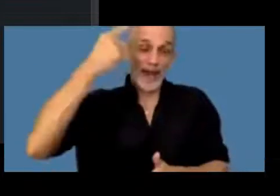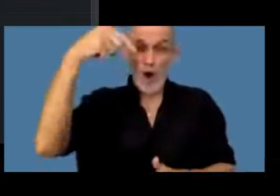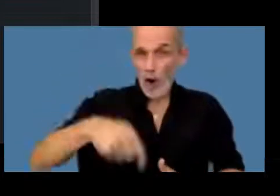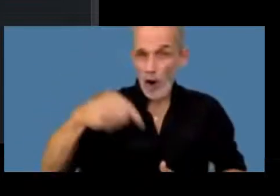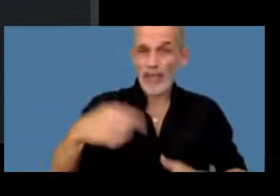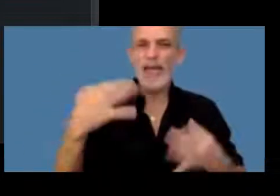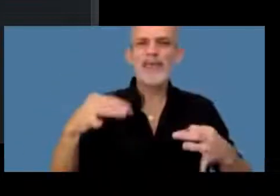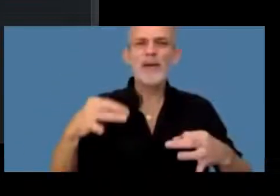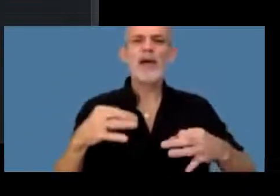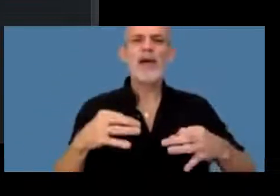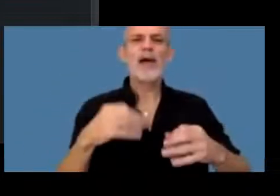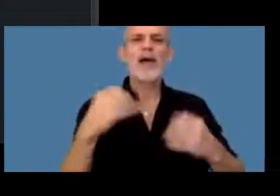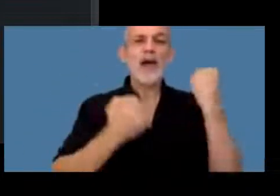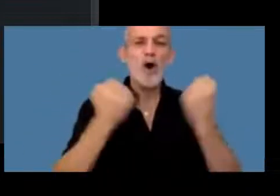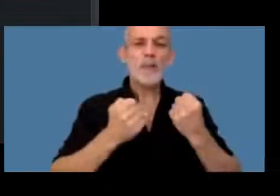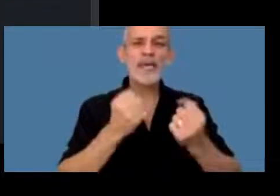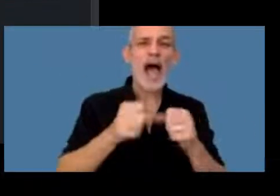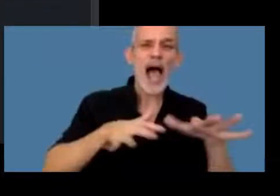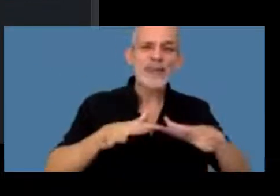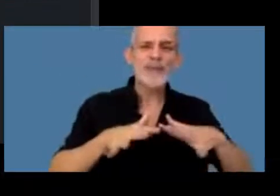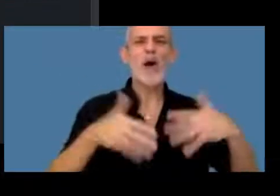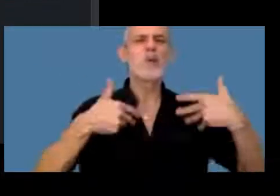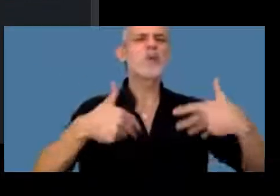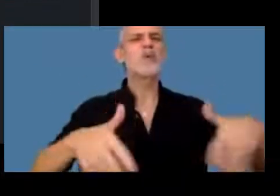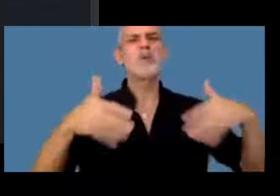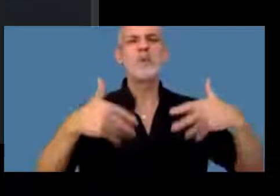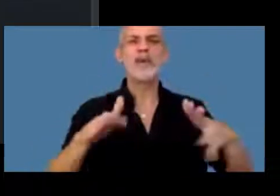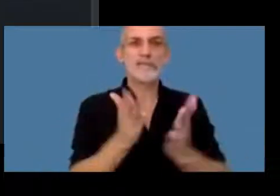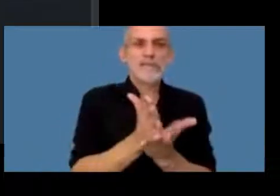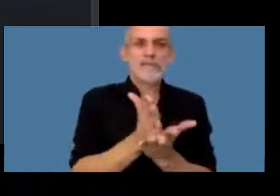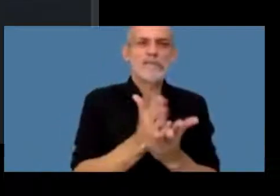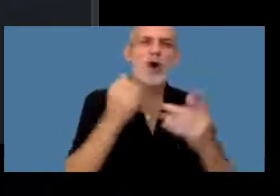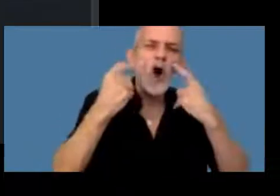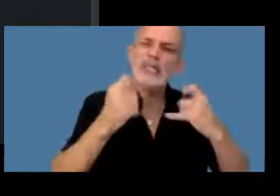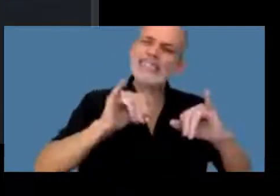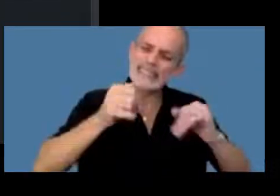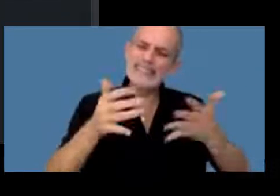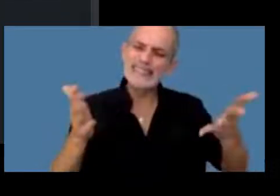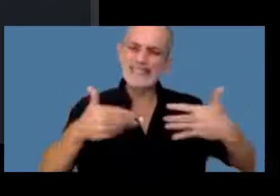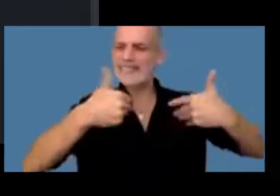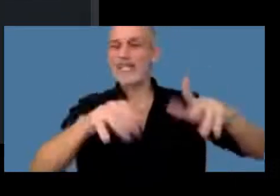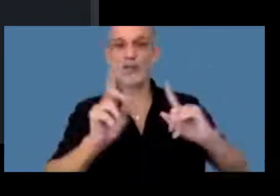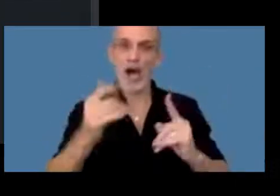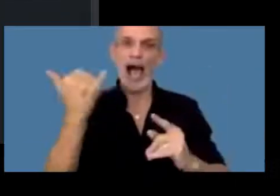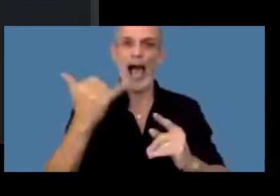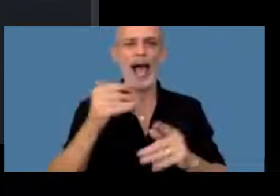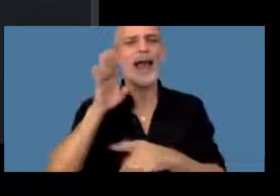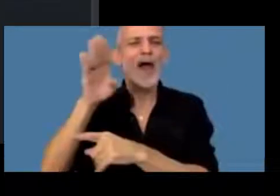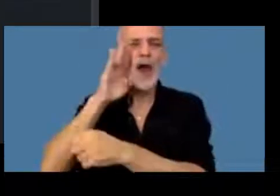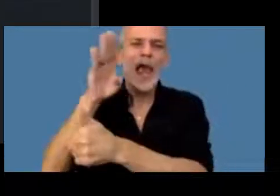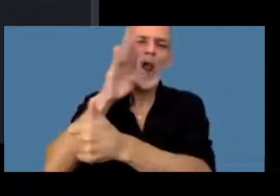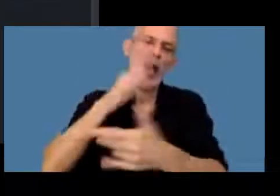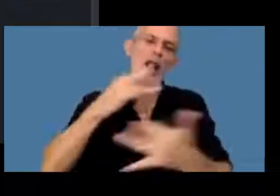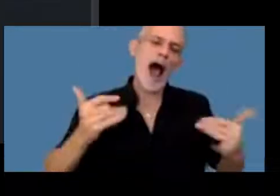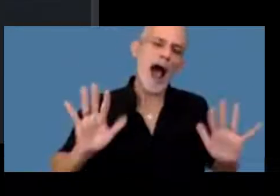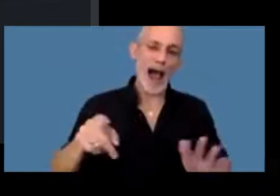actividad económica. Yo no digo que no hay que controlar, porque hay mucha actividad informal en el país. Bueno, pero al